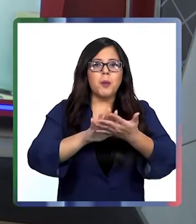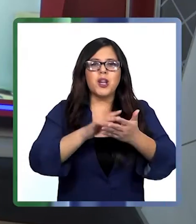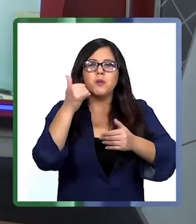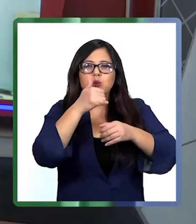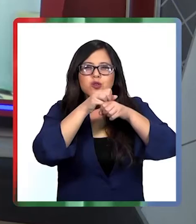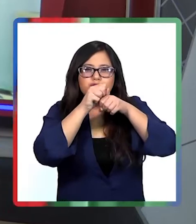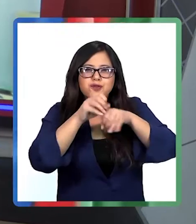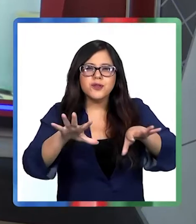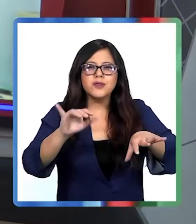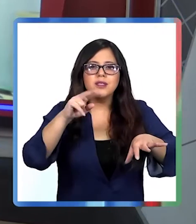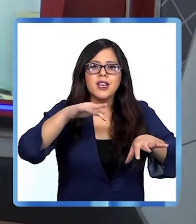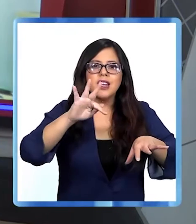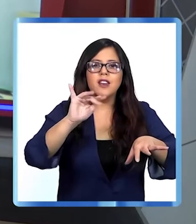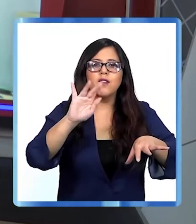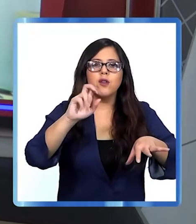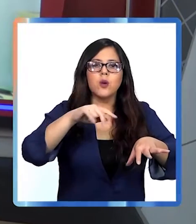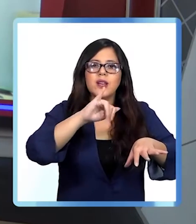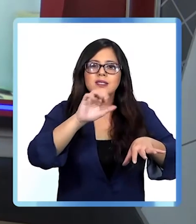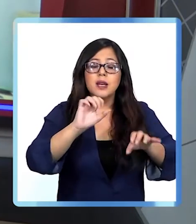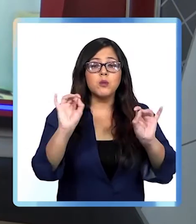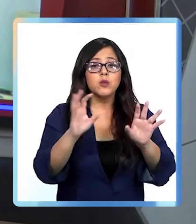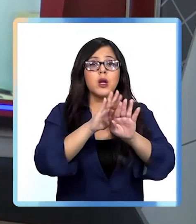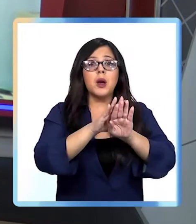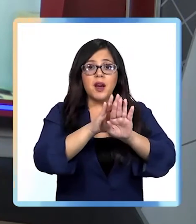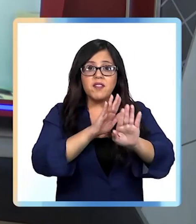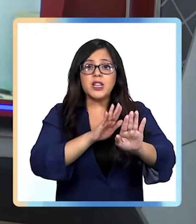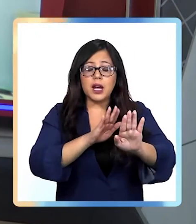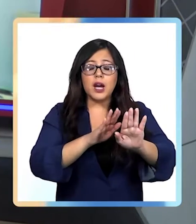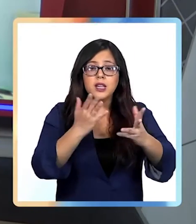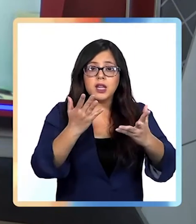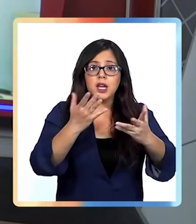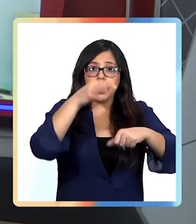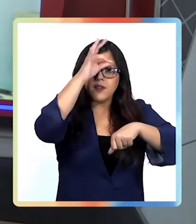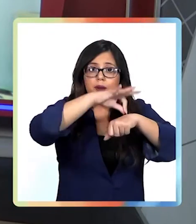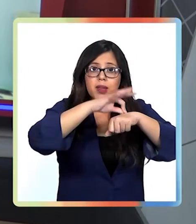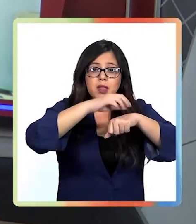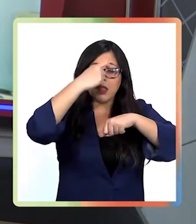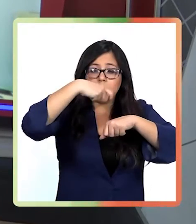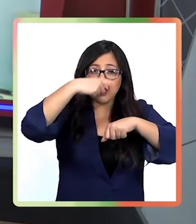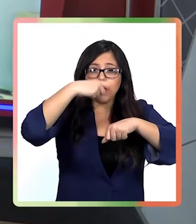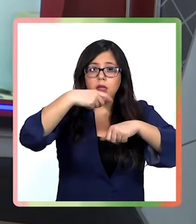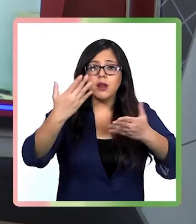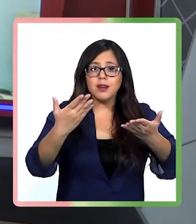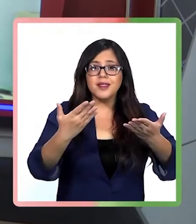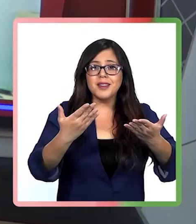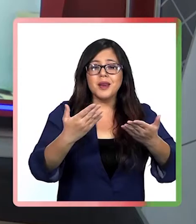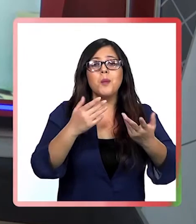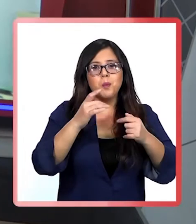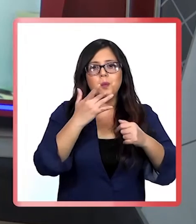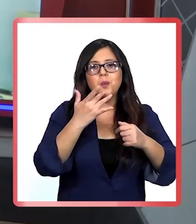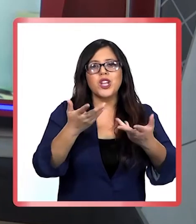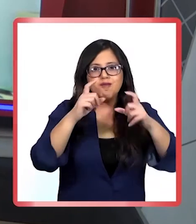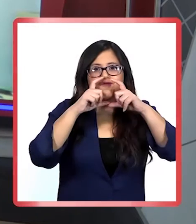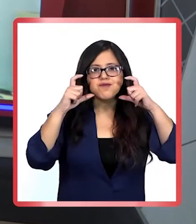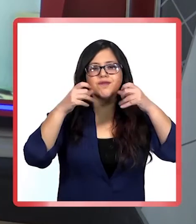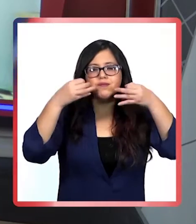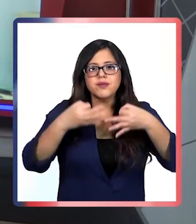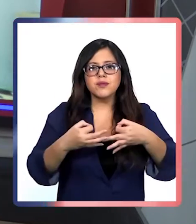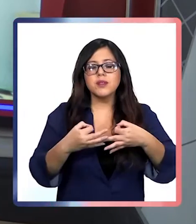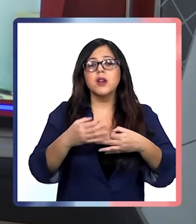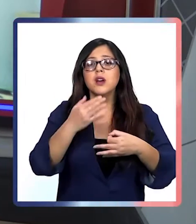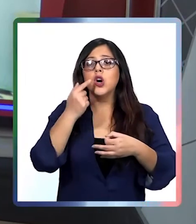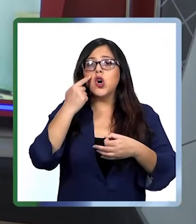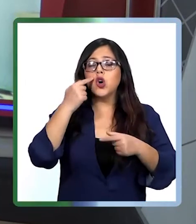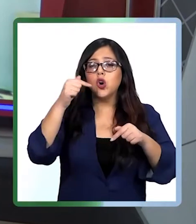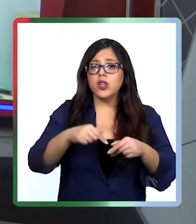influenza, por ejemplo, ¿verdad? Podemos evitar una gripe, por ejemplo, porque tenemos puesta la mascarilla, no solo el COVID-19. Segundo, que hoy más que nunca, en que